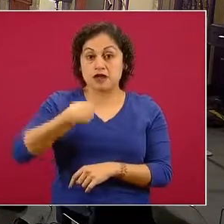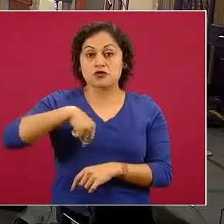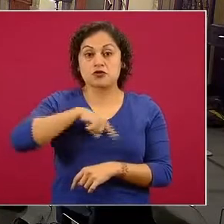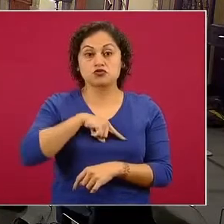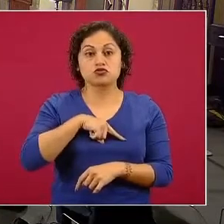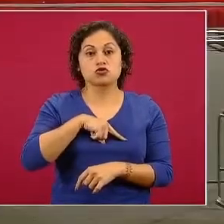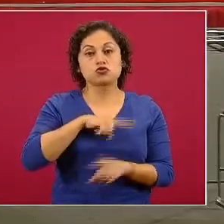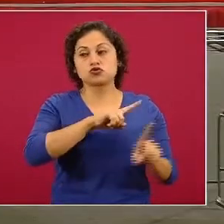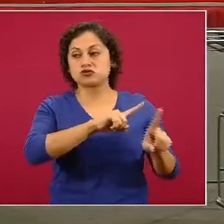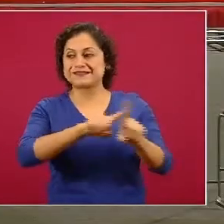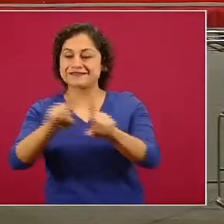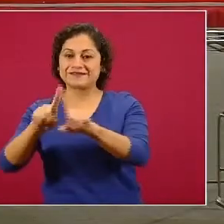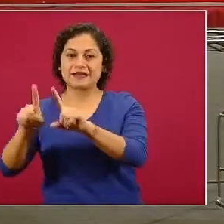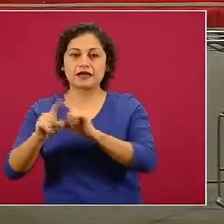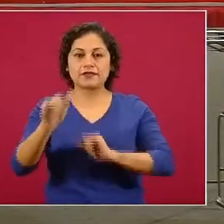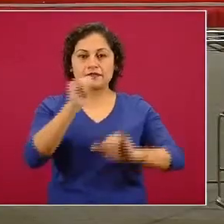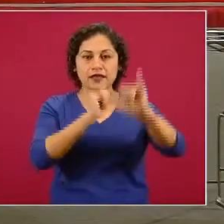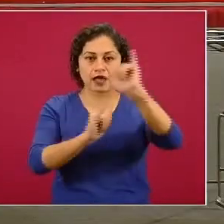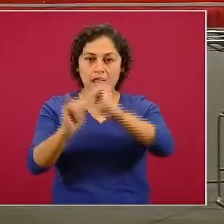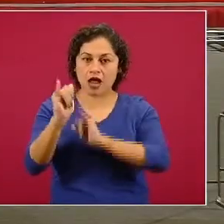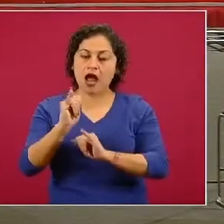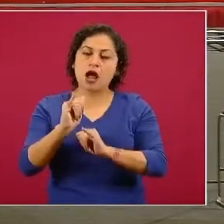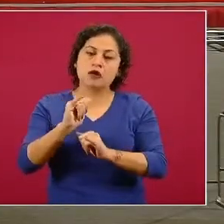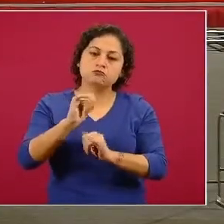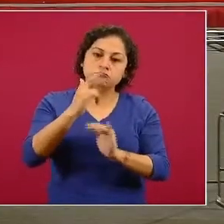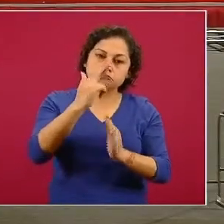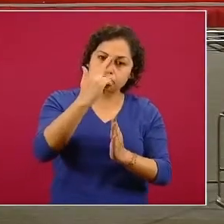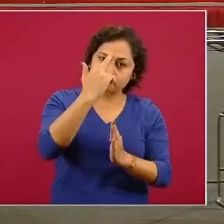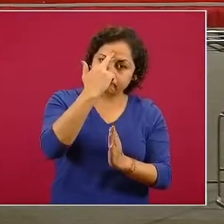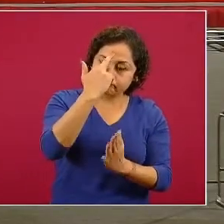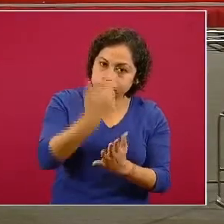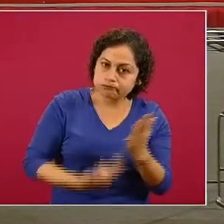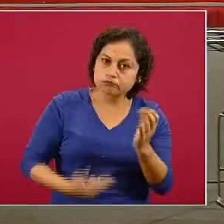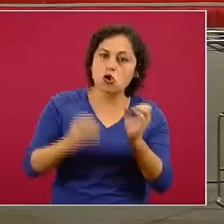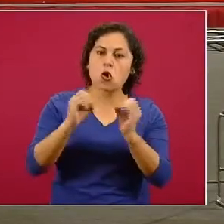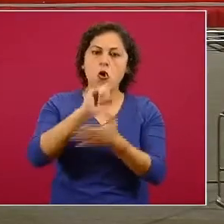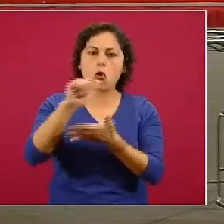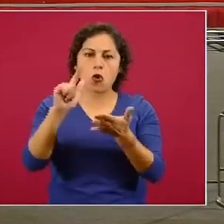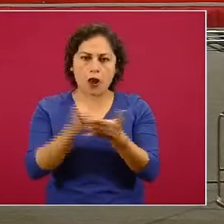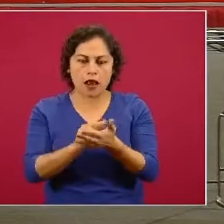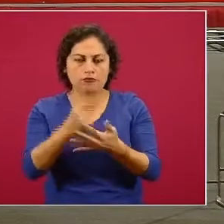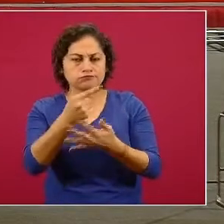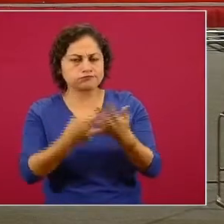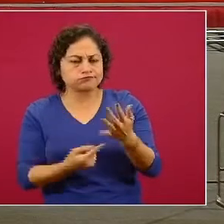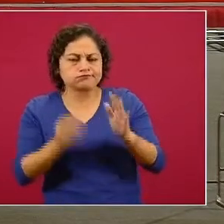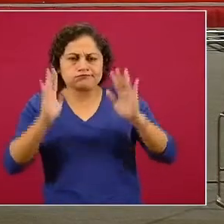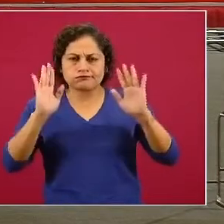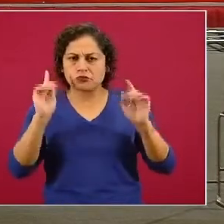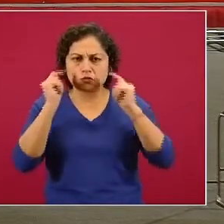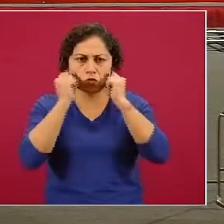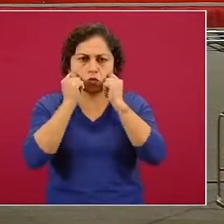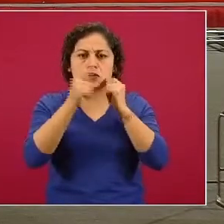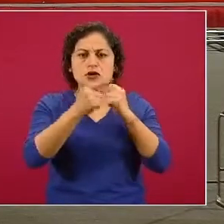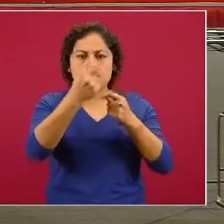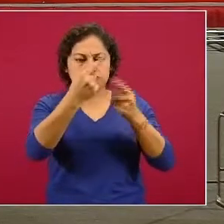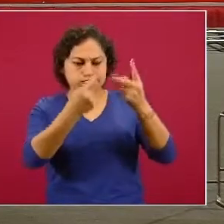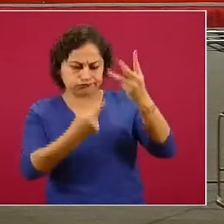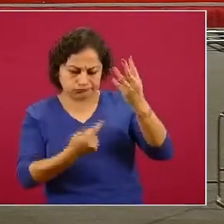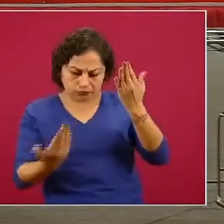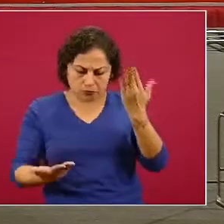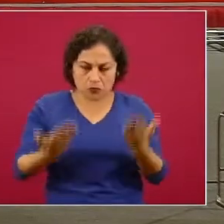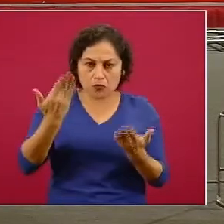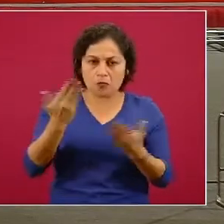más se utilizan, legales o ilegales, o lícitas o ilícitas, el alcohol es una de las que mayor impacto tienen a